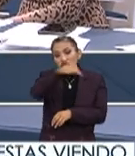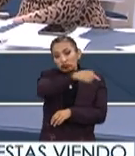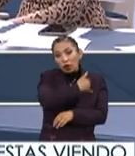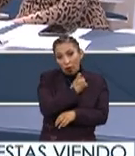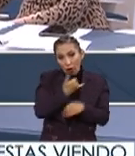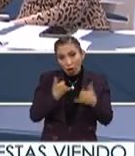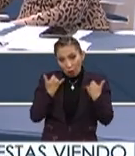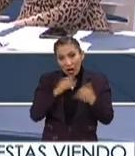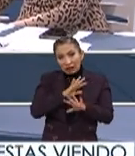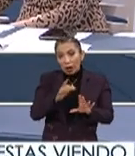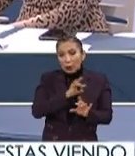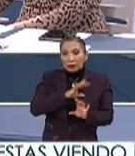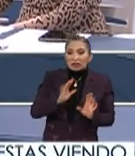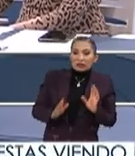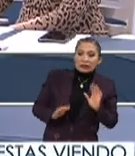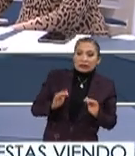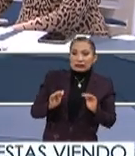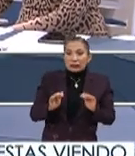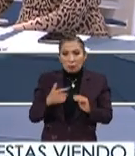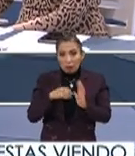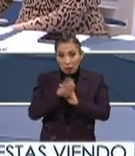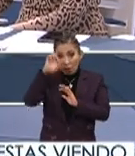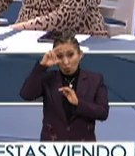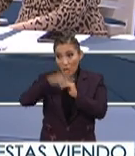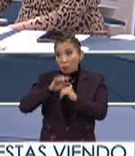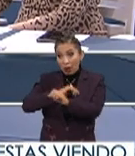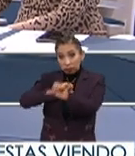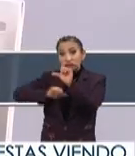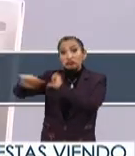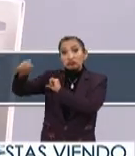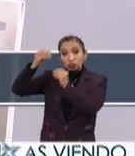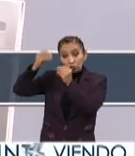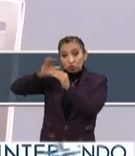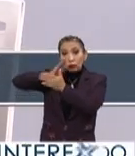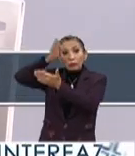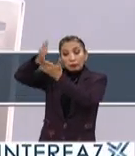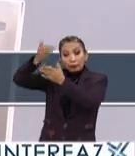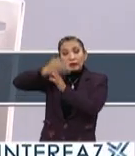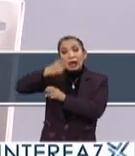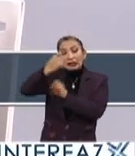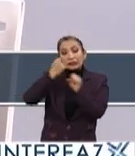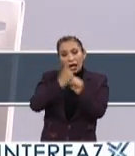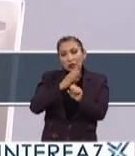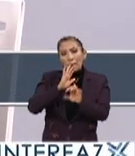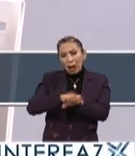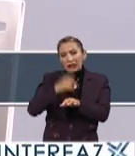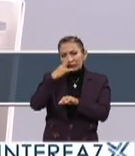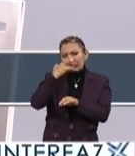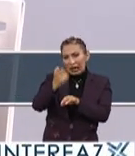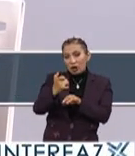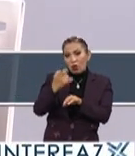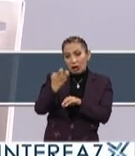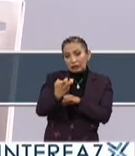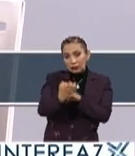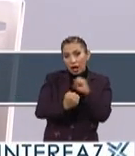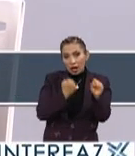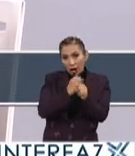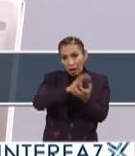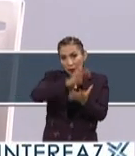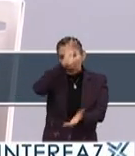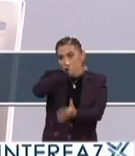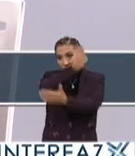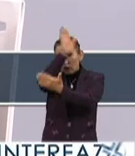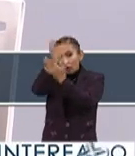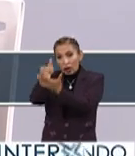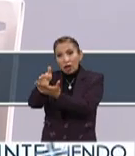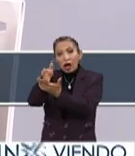jóvenes ya están perdiendo el miedo. Claro. Por ejemplo, Europa se están moviendo mucho. Este año es un poquito raro, este año la mayoría se